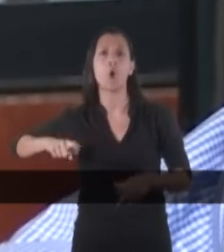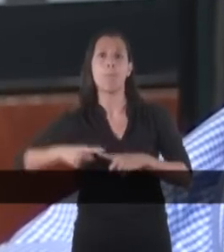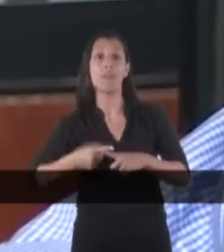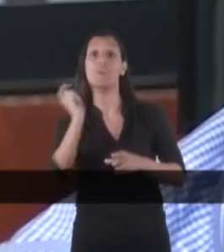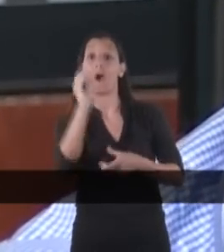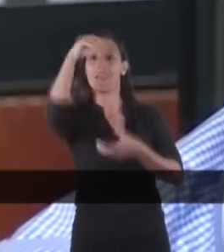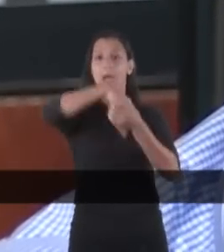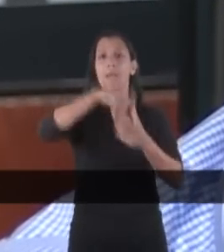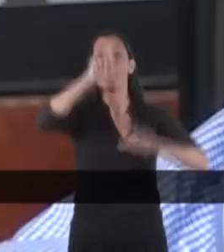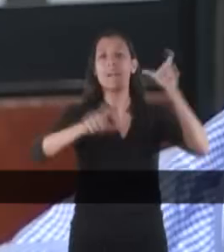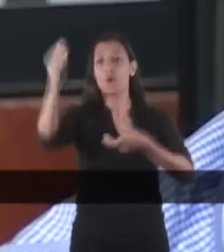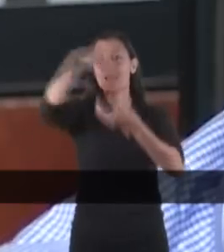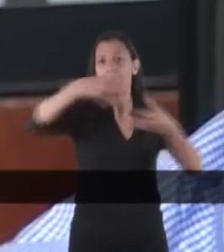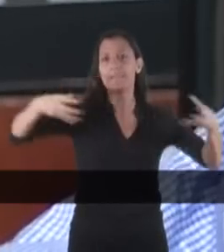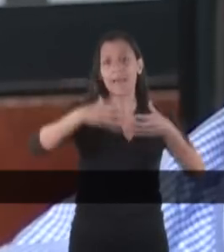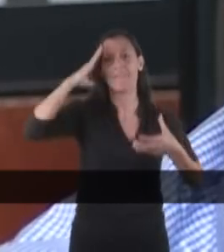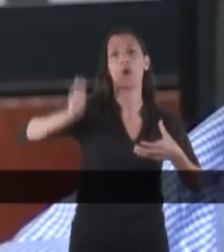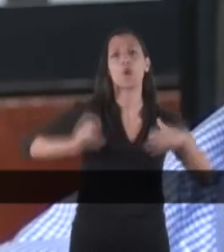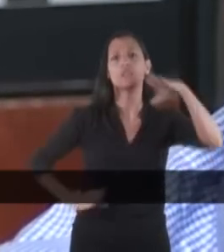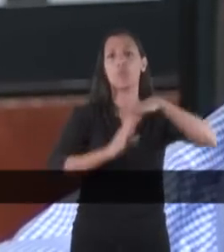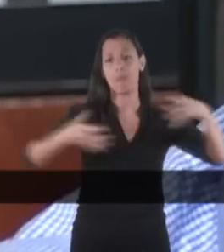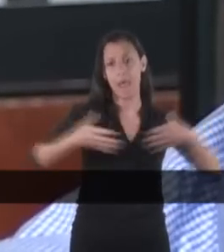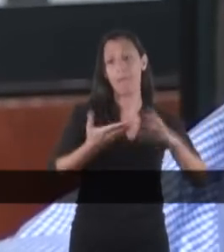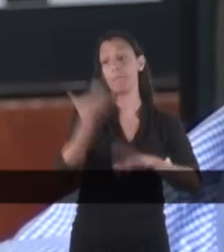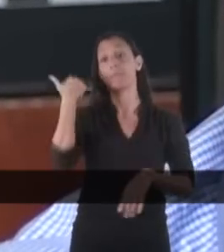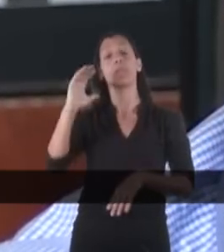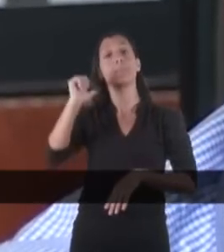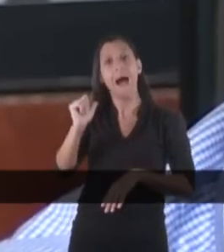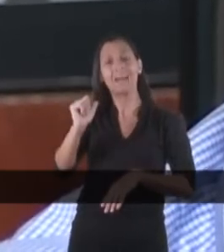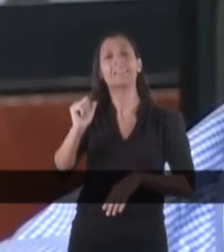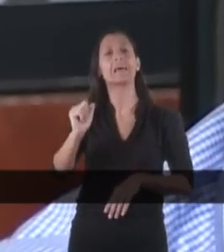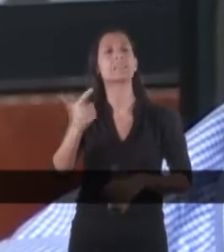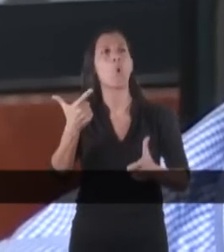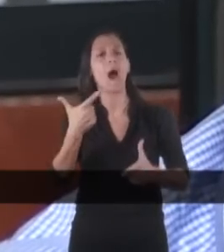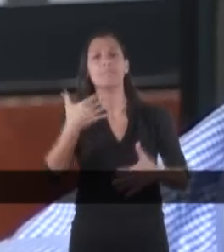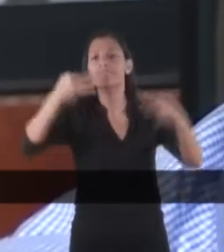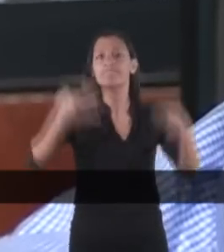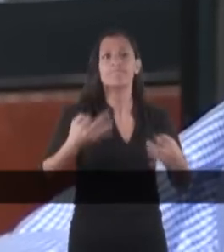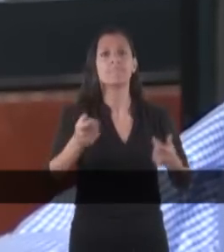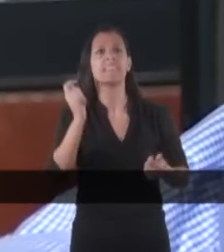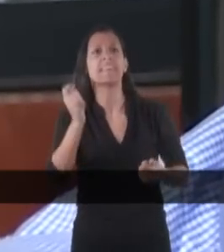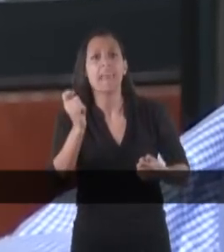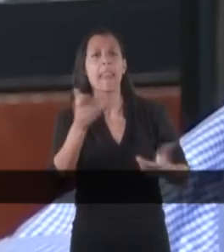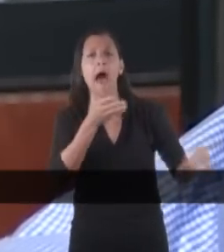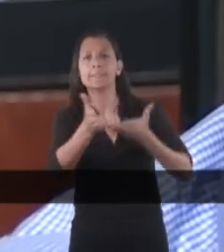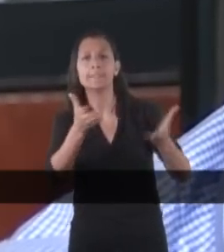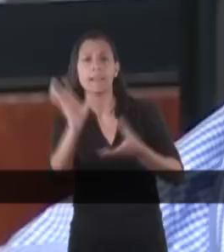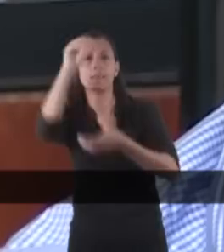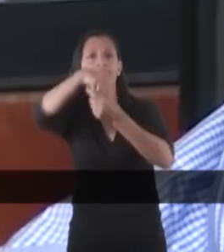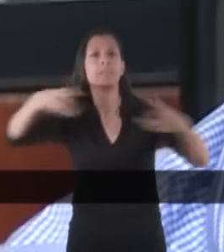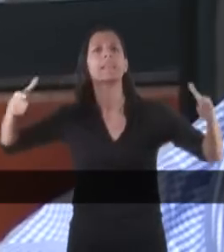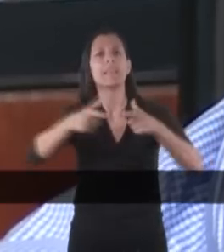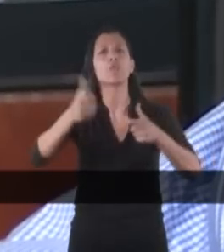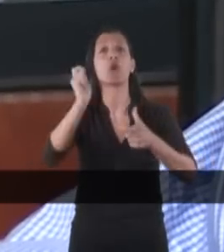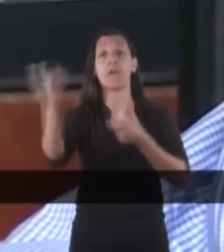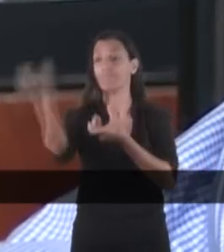Corte Suprema de Justicia. El pasado martes no tuvimos mucha precisión sobre los asistentes a la reunión, los gobernadores que